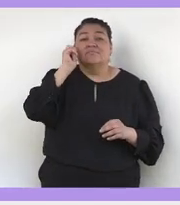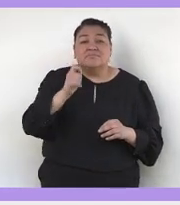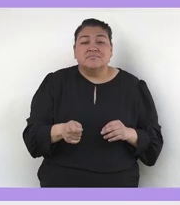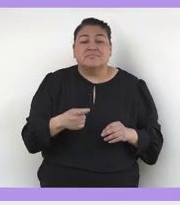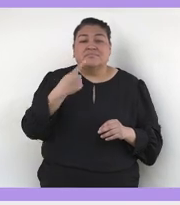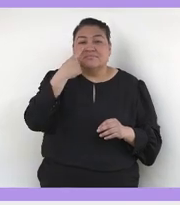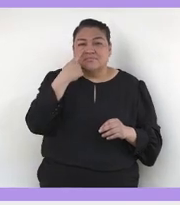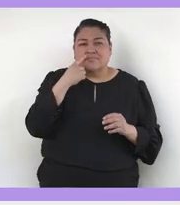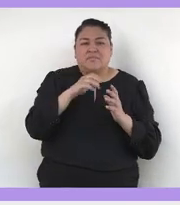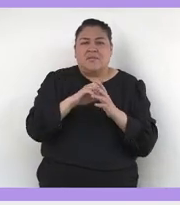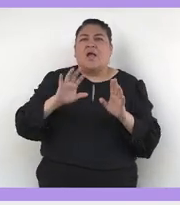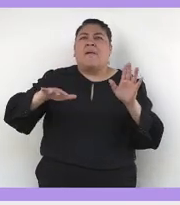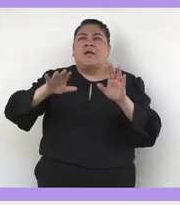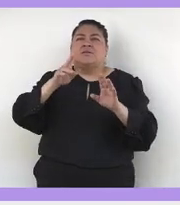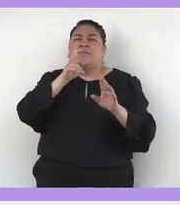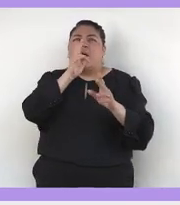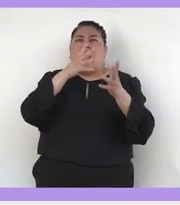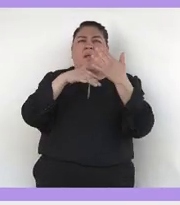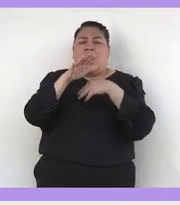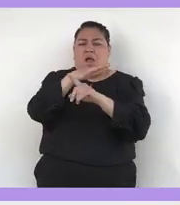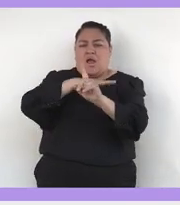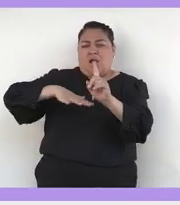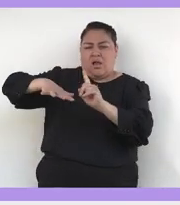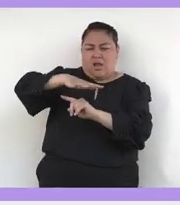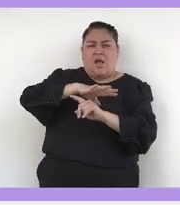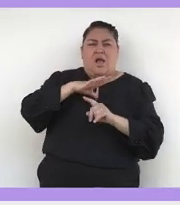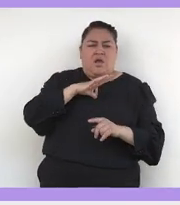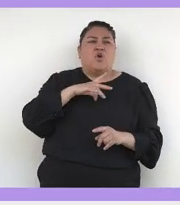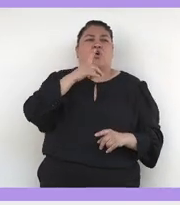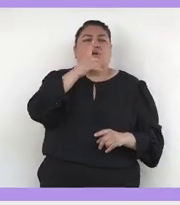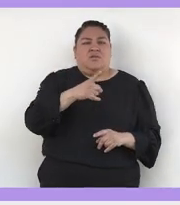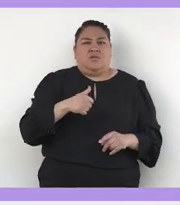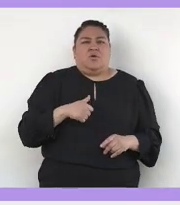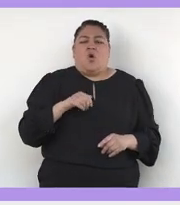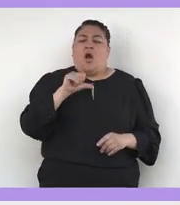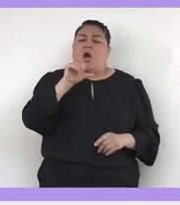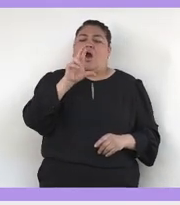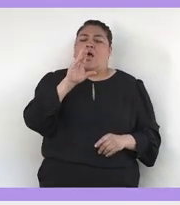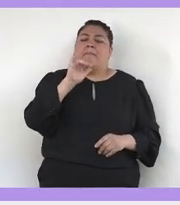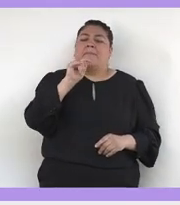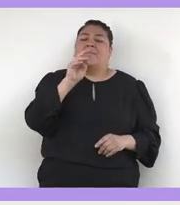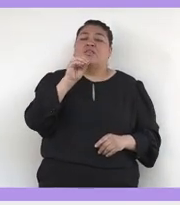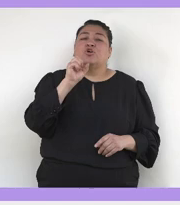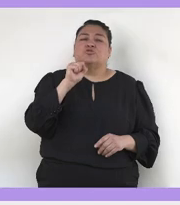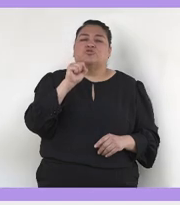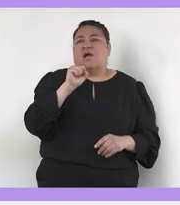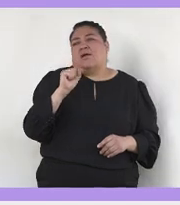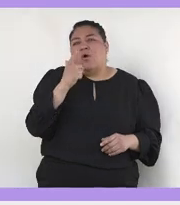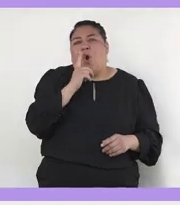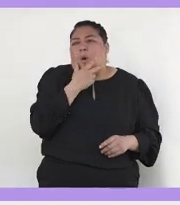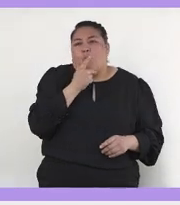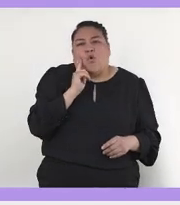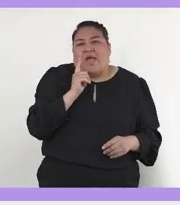Ay no pero por contexto se entiende Si en la liga femenil Obviamente si yo te digo árbitros tú vas a ver a las arbitras